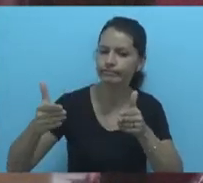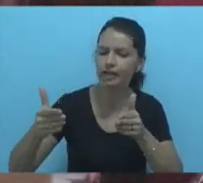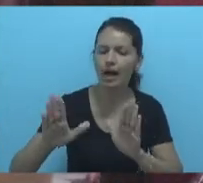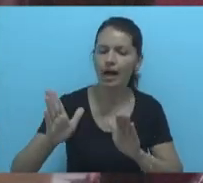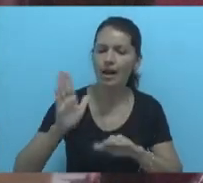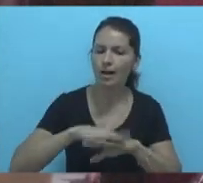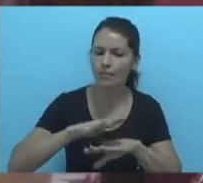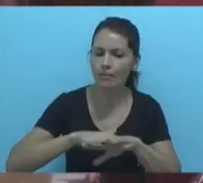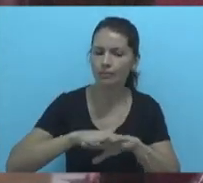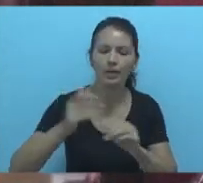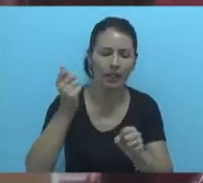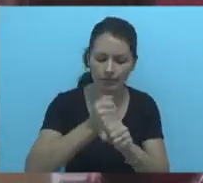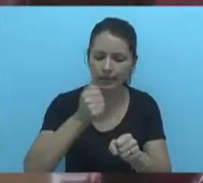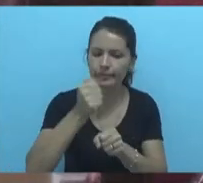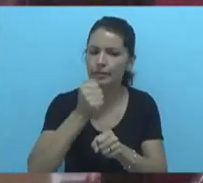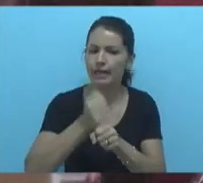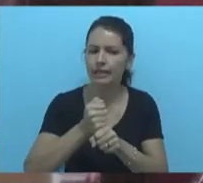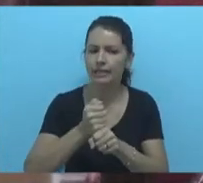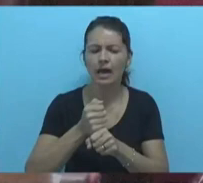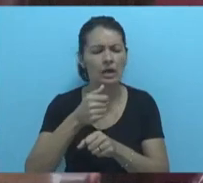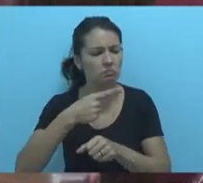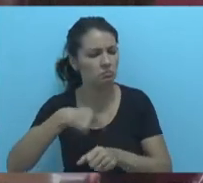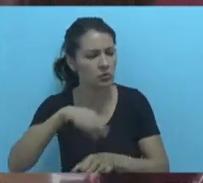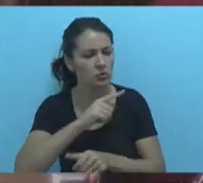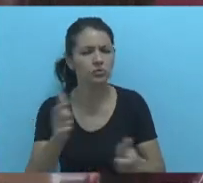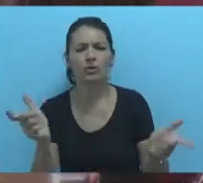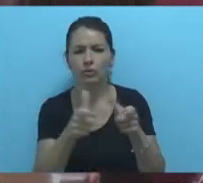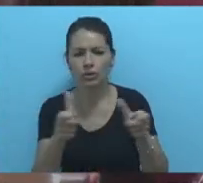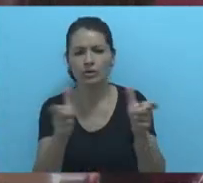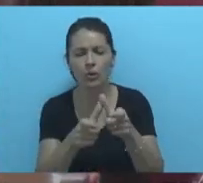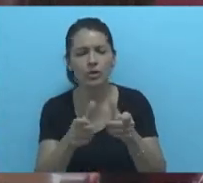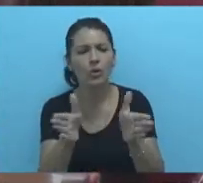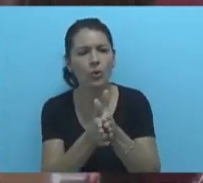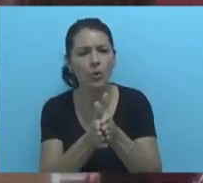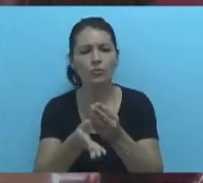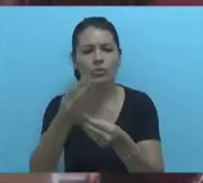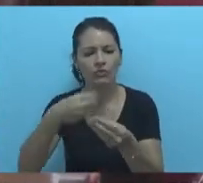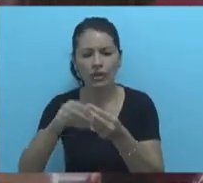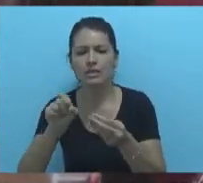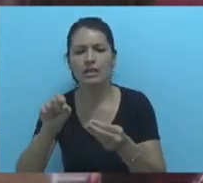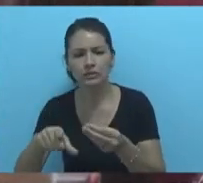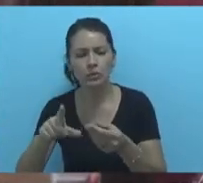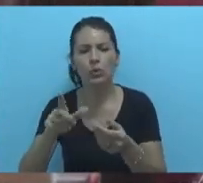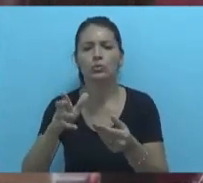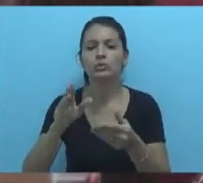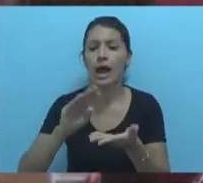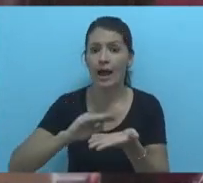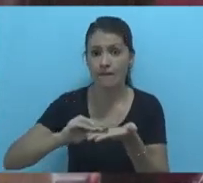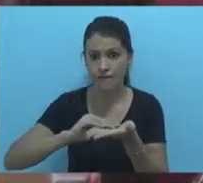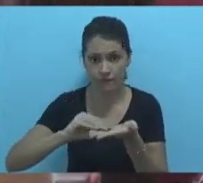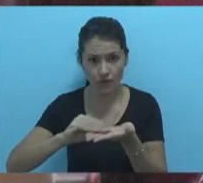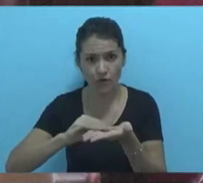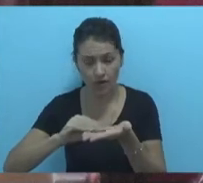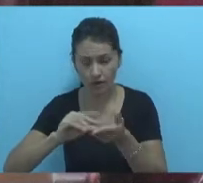tenido reuniones durante todo el año con los familiares de las víctimas y el abogado de las víctimas, pero también hemos